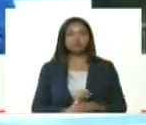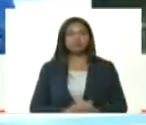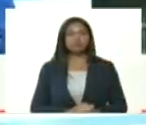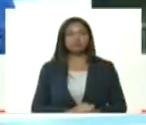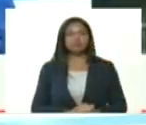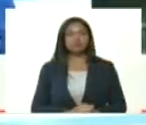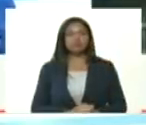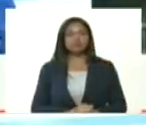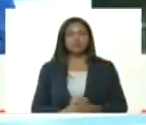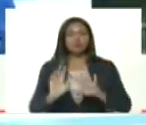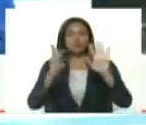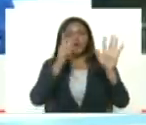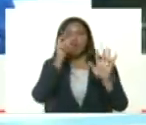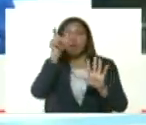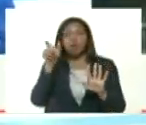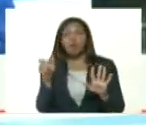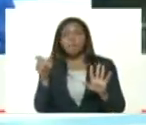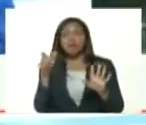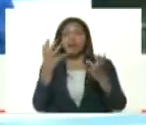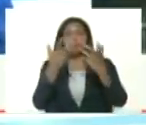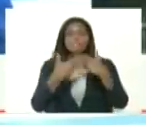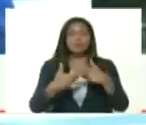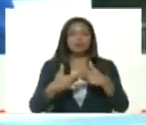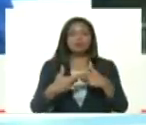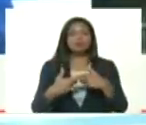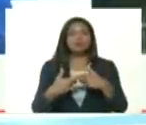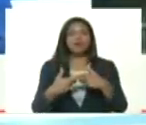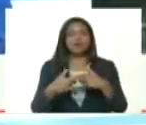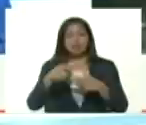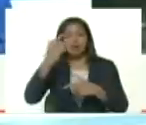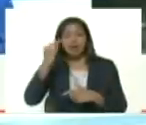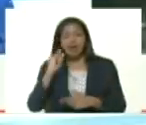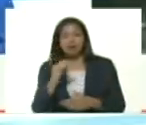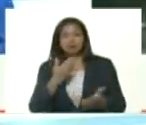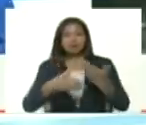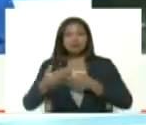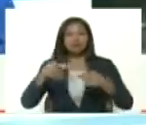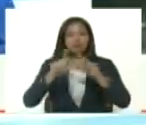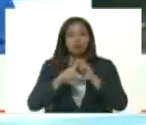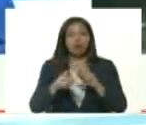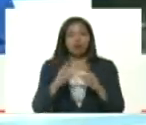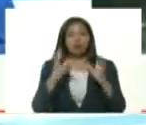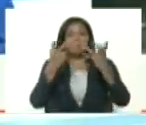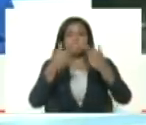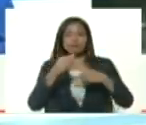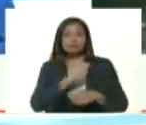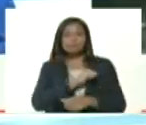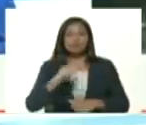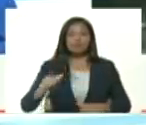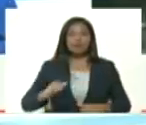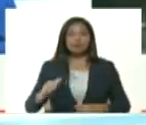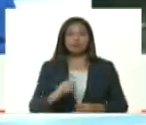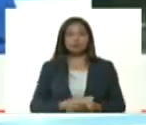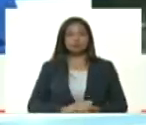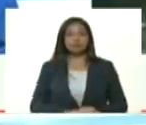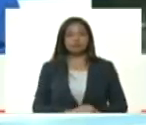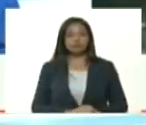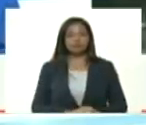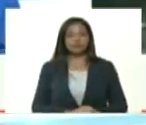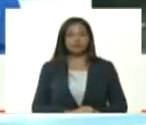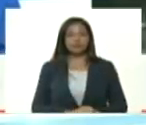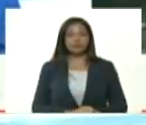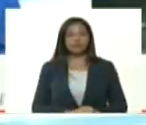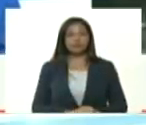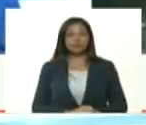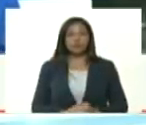Es el octavo caso de la empresa de escoltas que le presta servicio a una gran empresa privada. Este